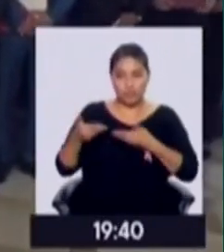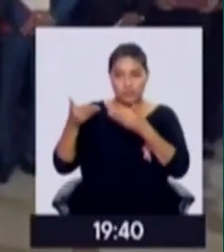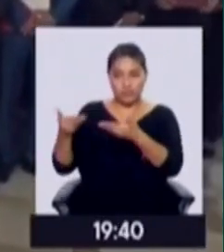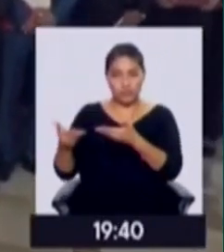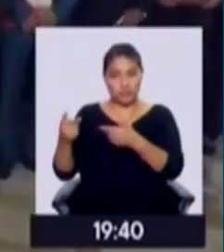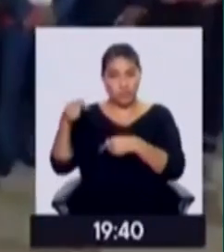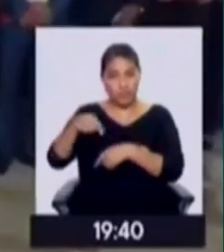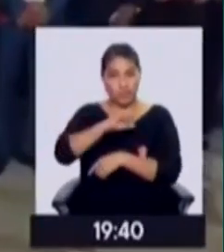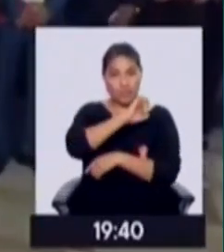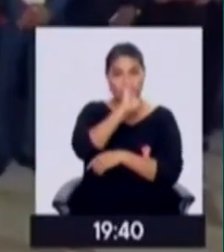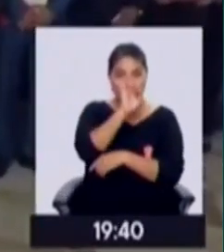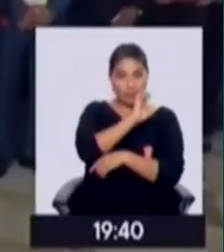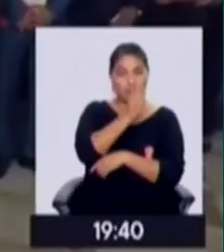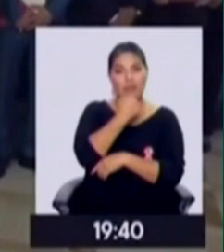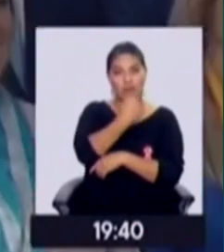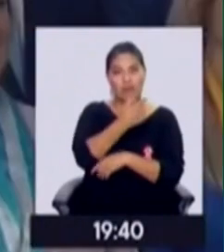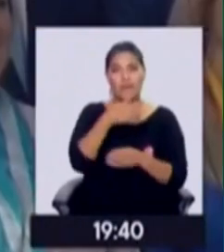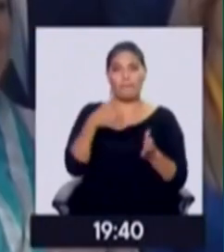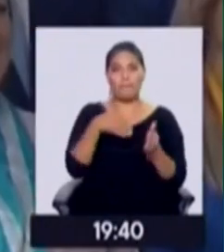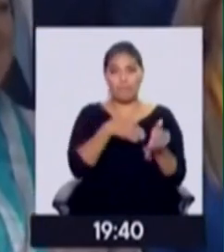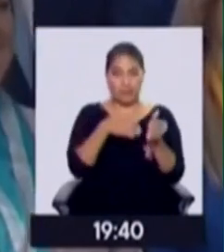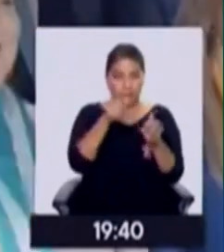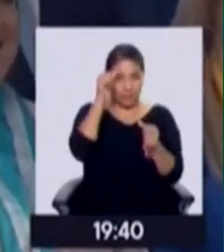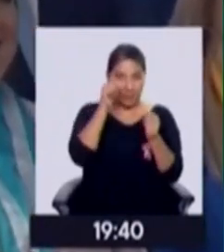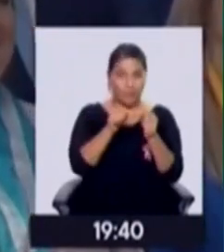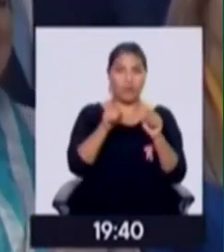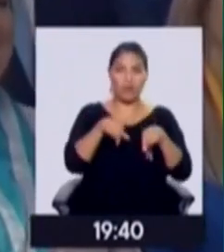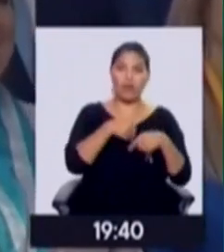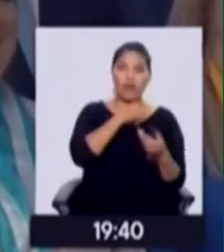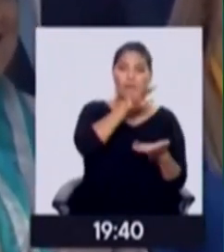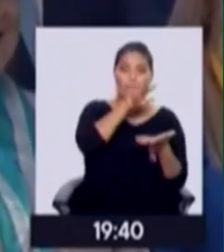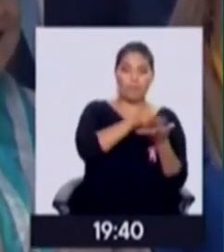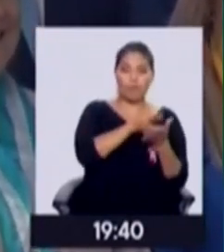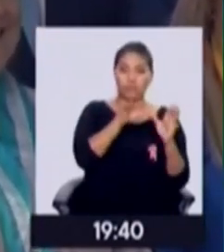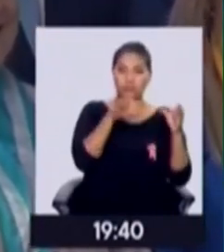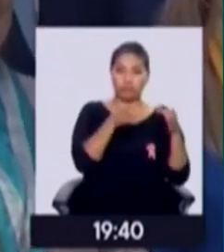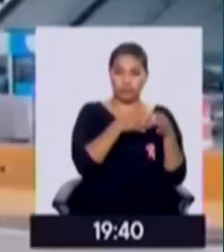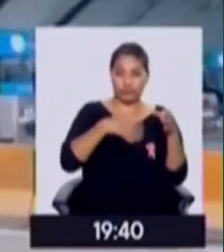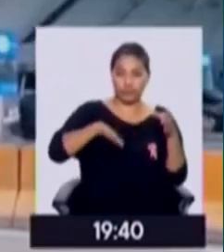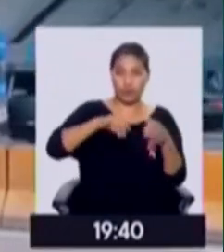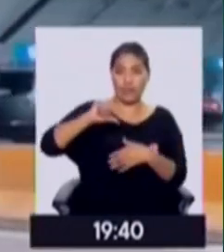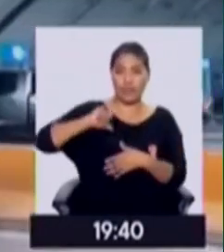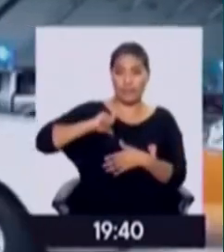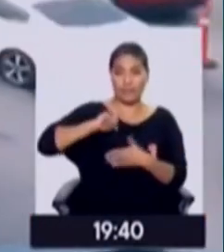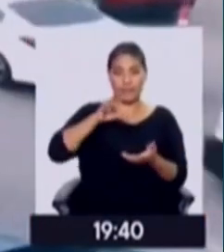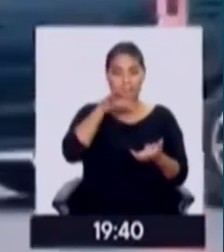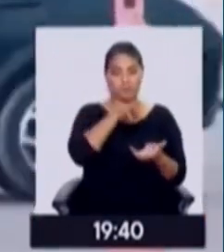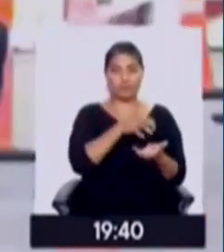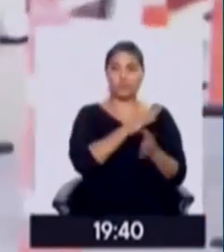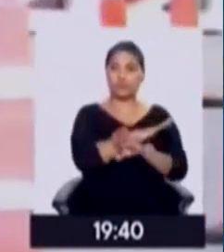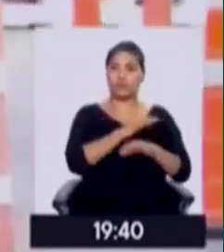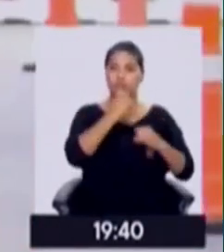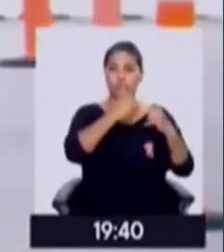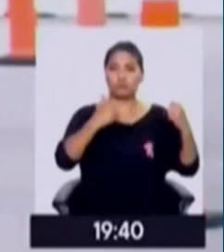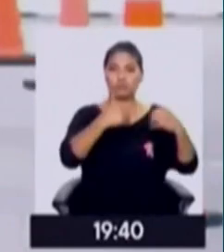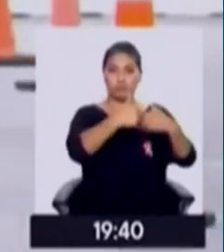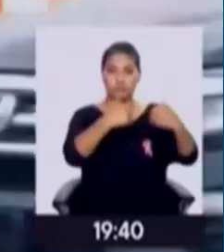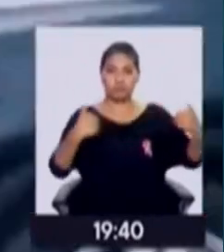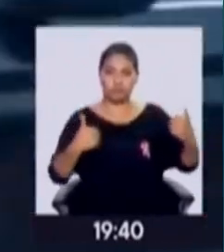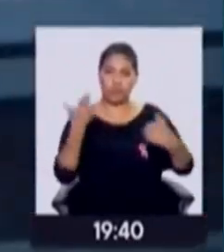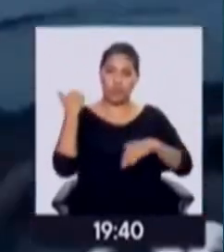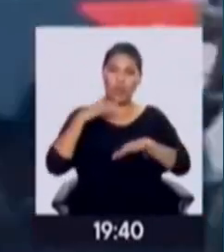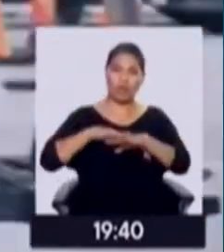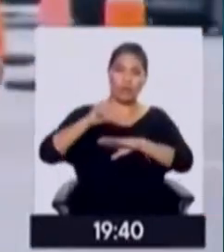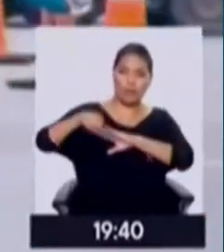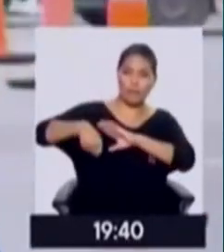en un país serio no funcionan así, funcionan ajustadas al derecho y eso no está pasando